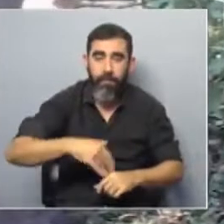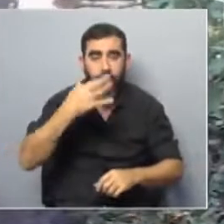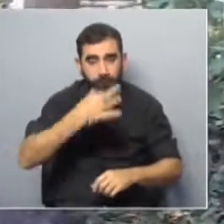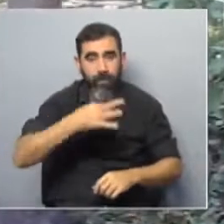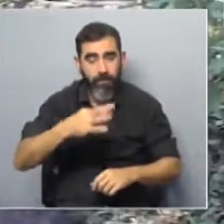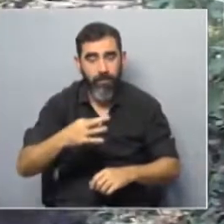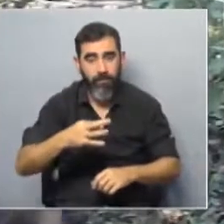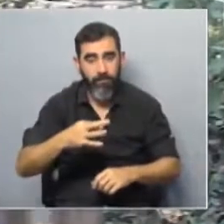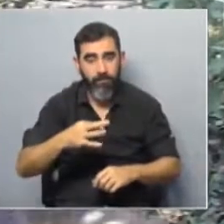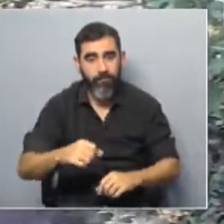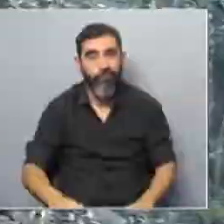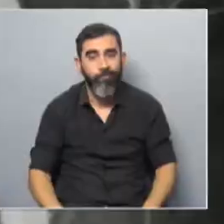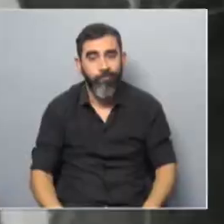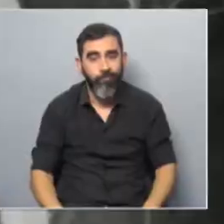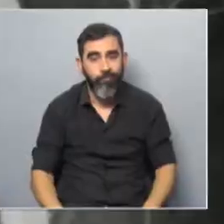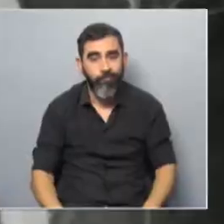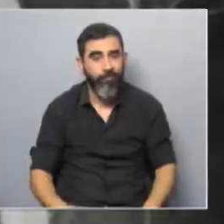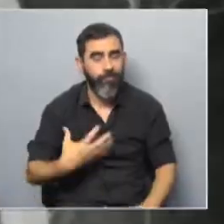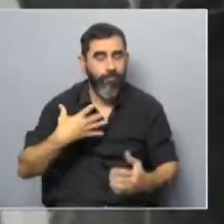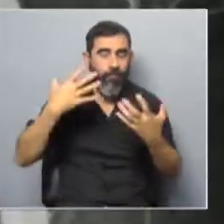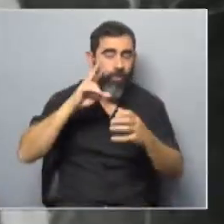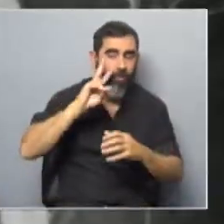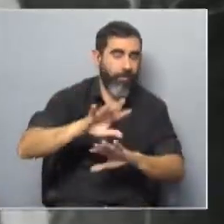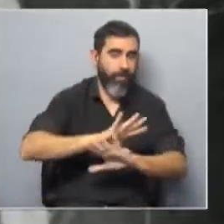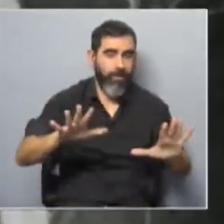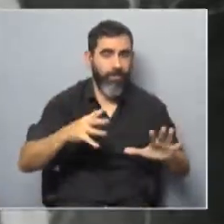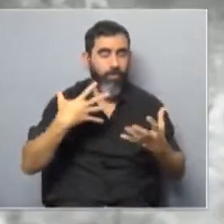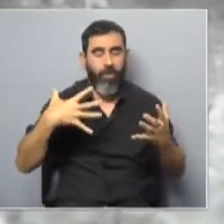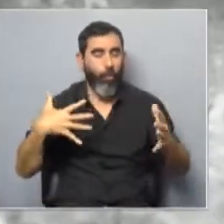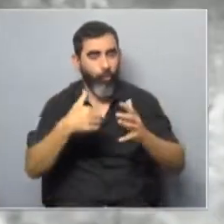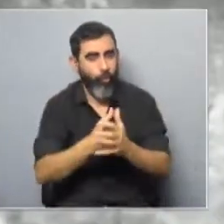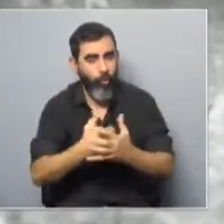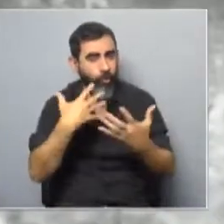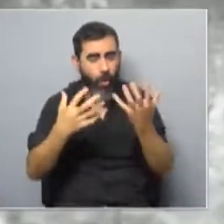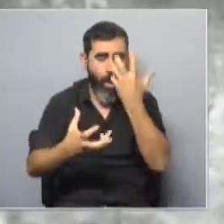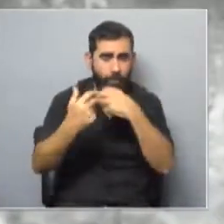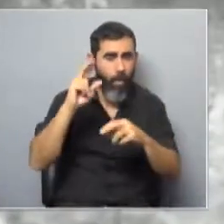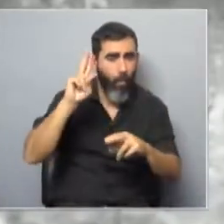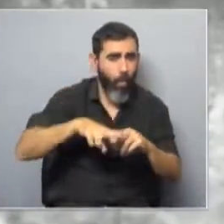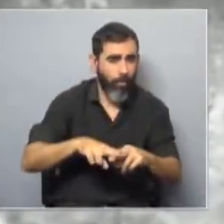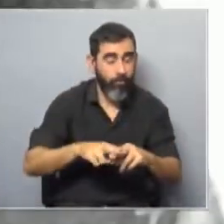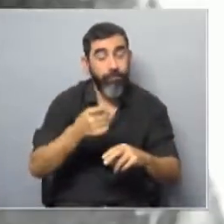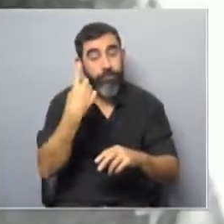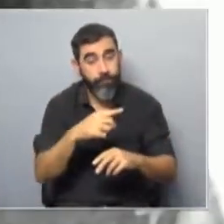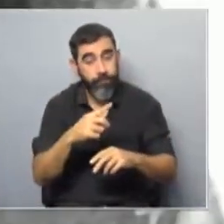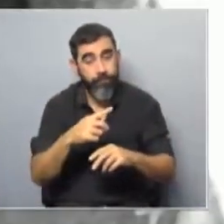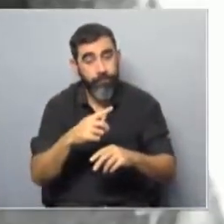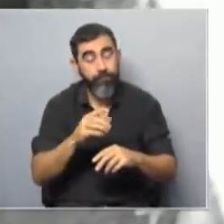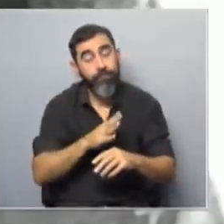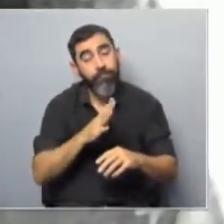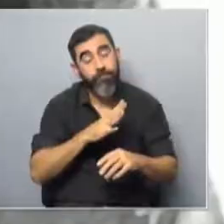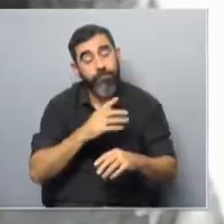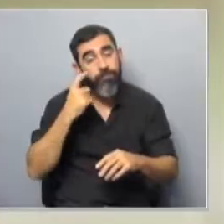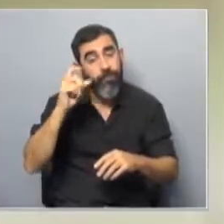atravesara no quiero ver lo que sucede, ¿no? Porque no quiero ver el atropello, no quiero ver el animal. Entonces, bueno, recurrí a lo